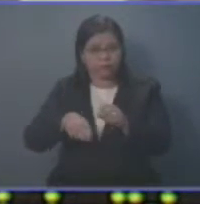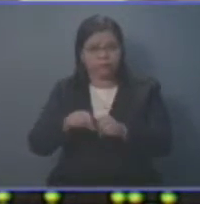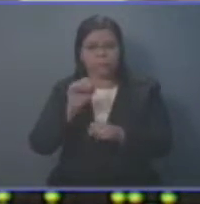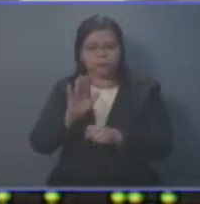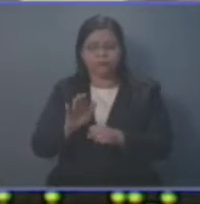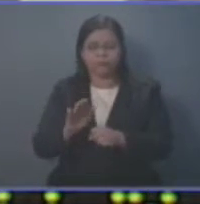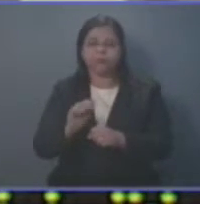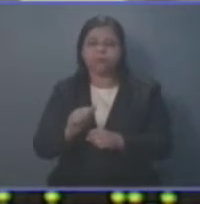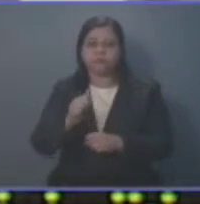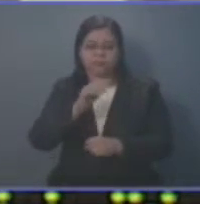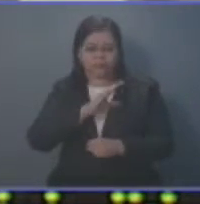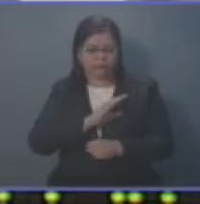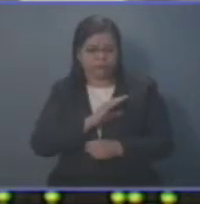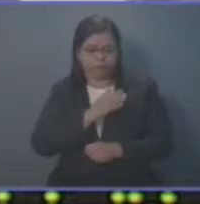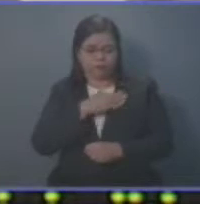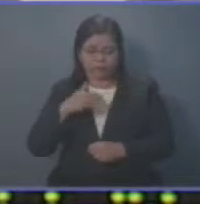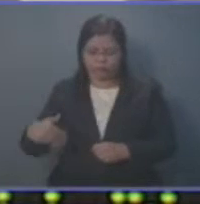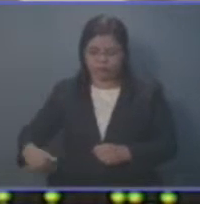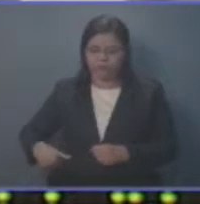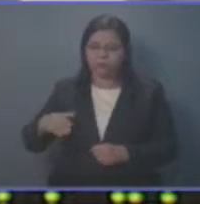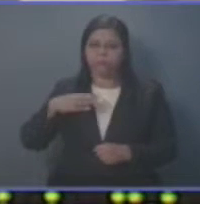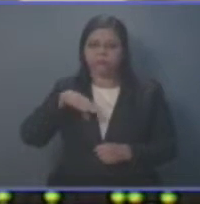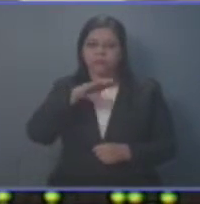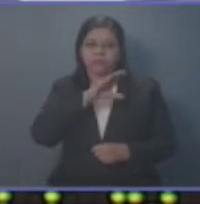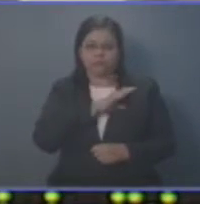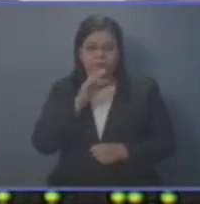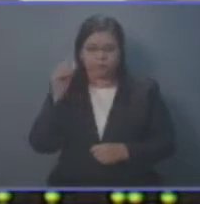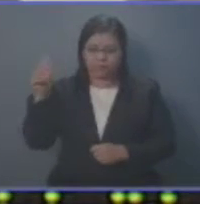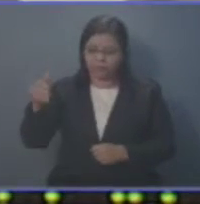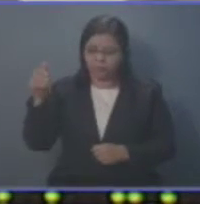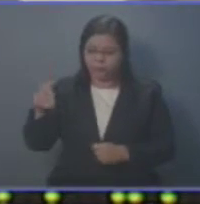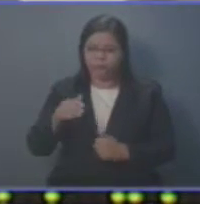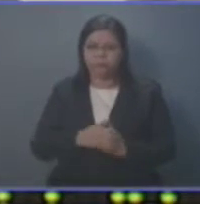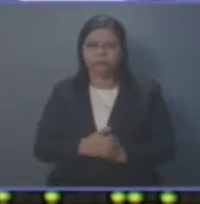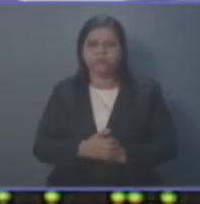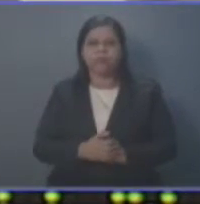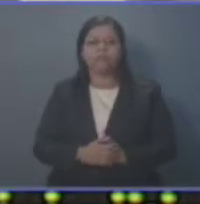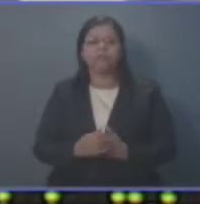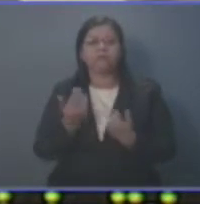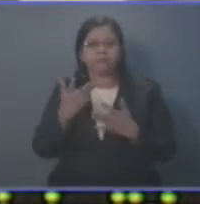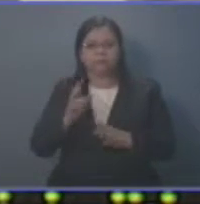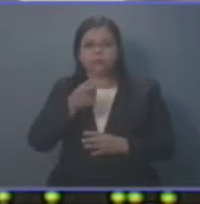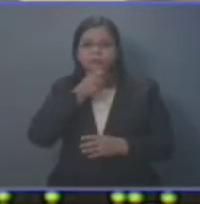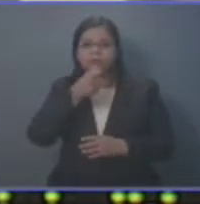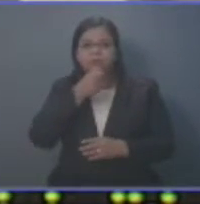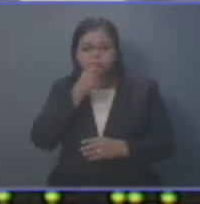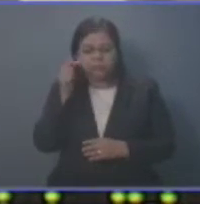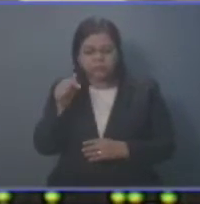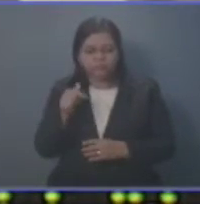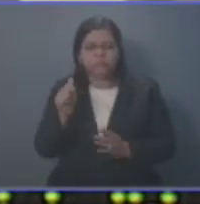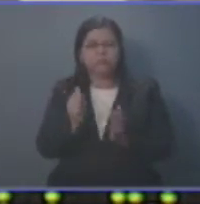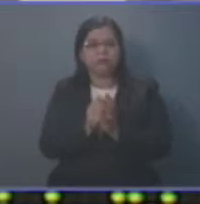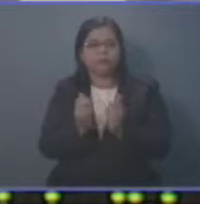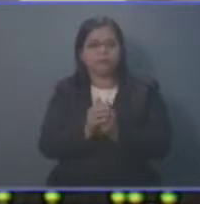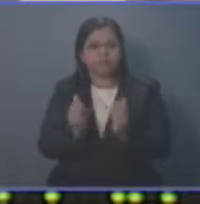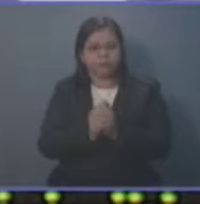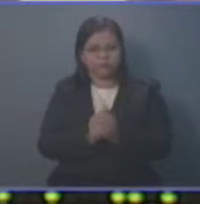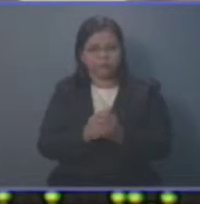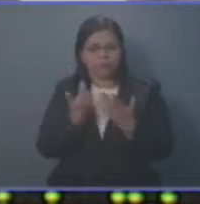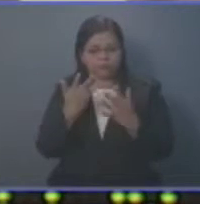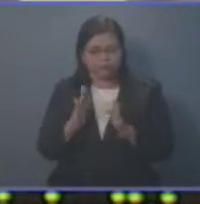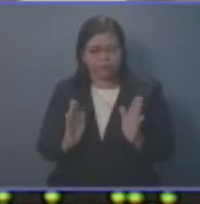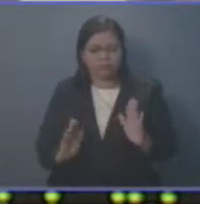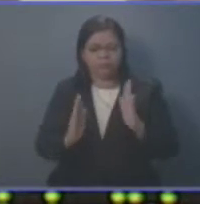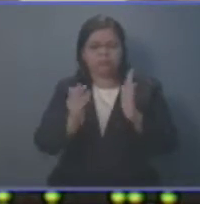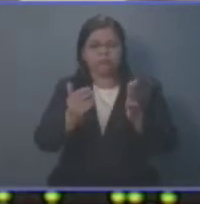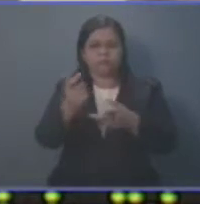de fideicomitente y presidente del Consejo Ejecutivo de este fideicomiso, informó a dicho consejo sobre la problemática actual que enfrenta el